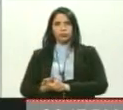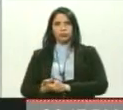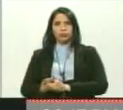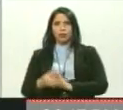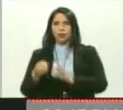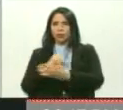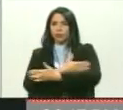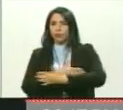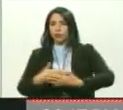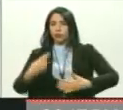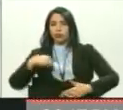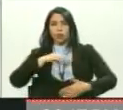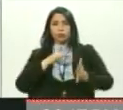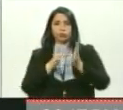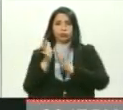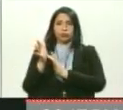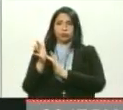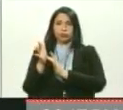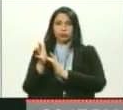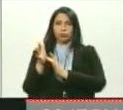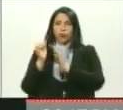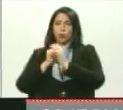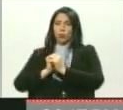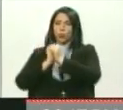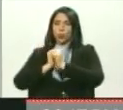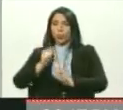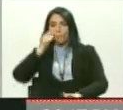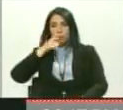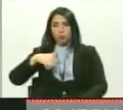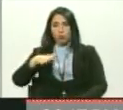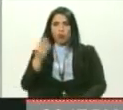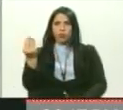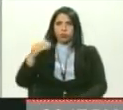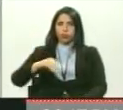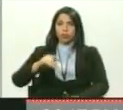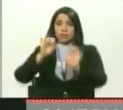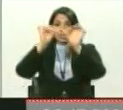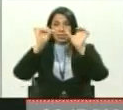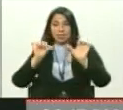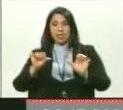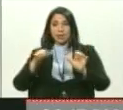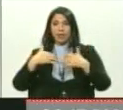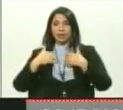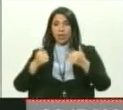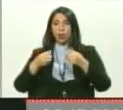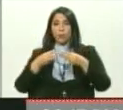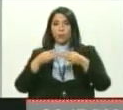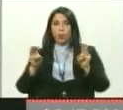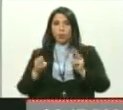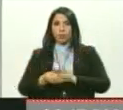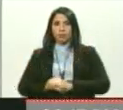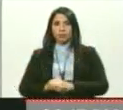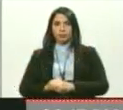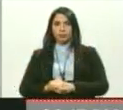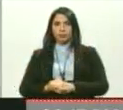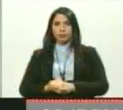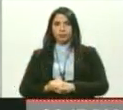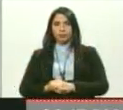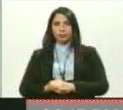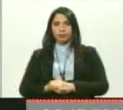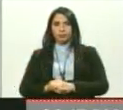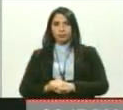sangre de nuestro Señor Jesucristo, por la oración del pueblo, y además tenemos un sistema de salud pública que se ha